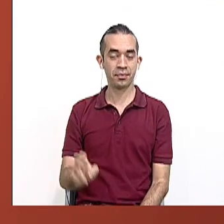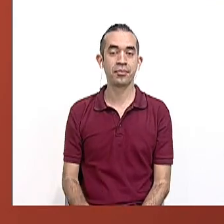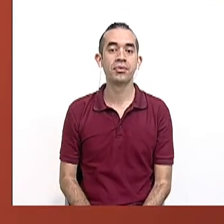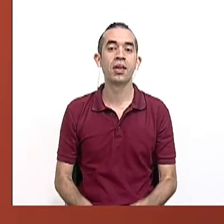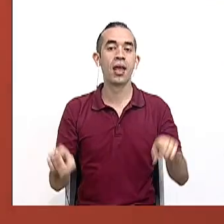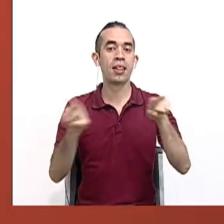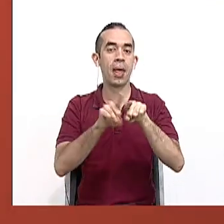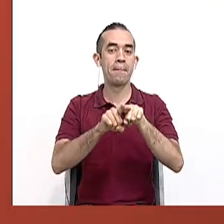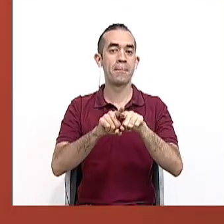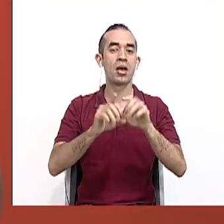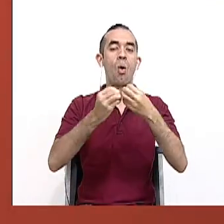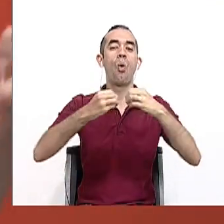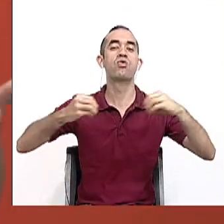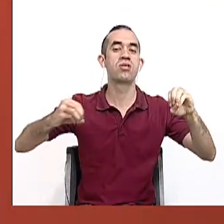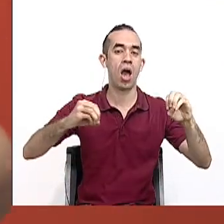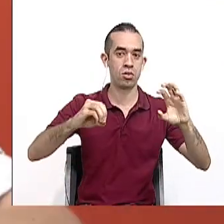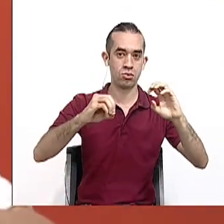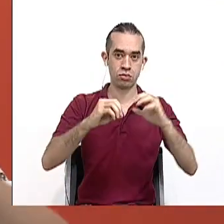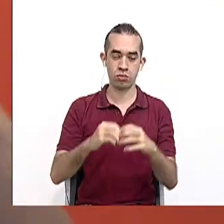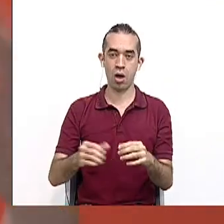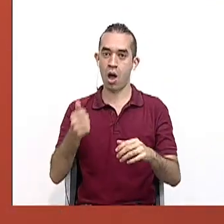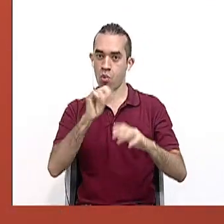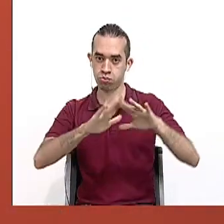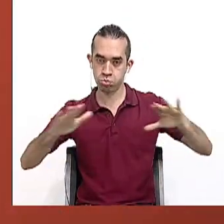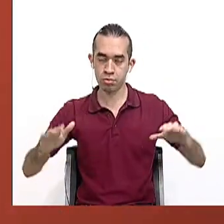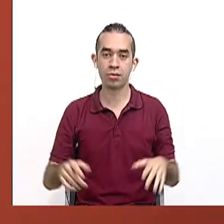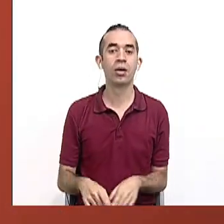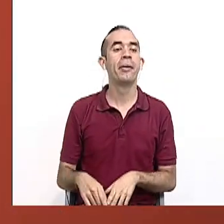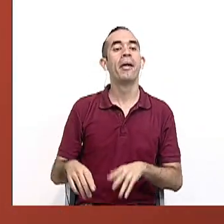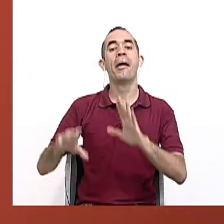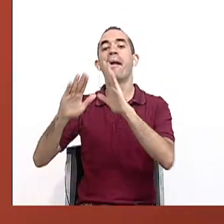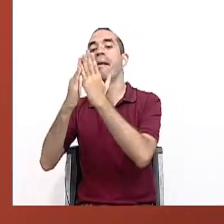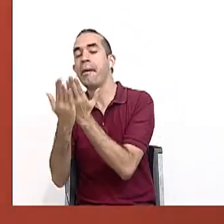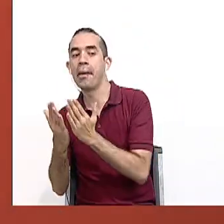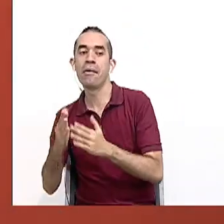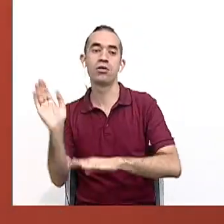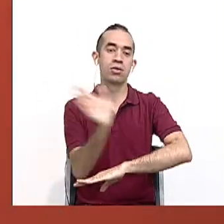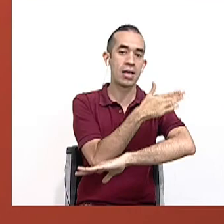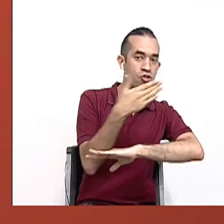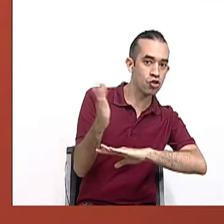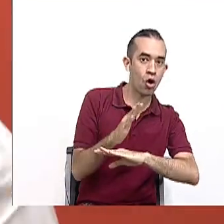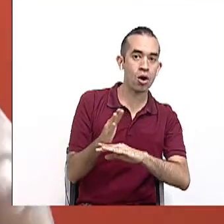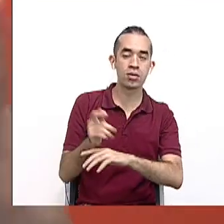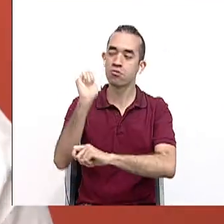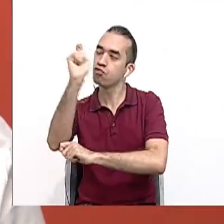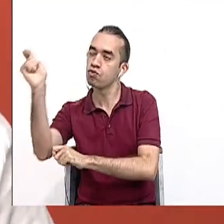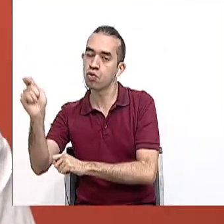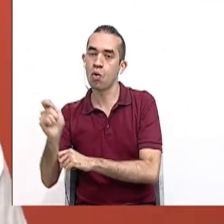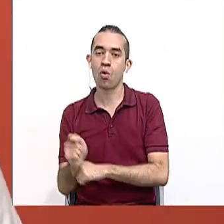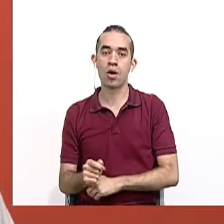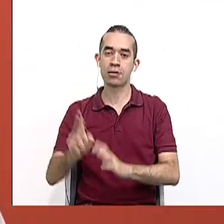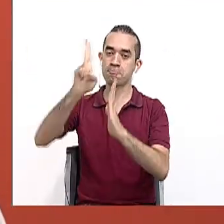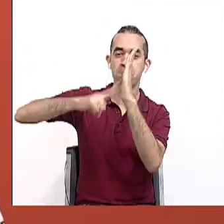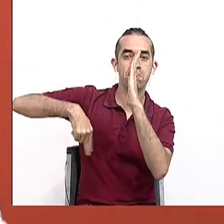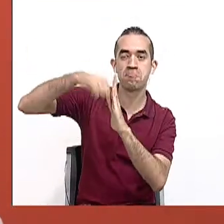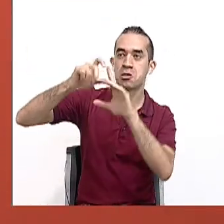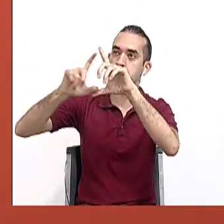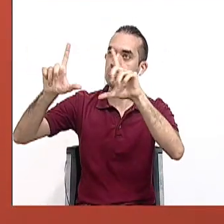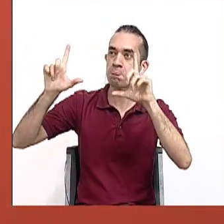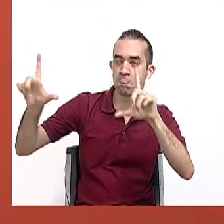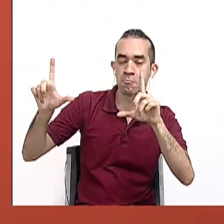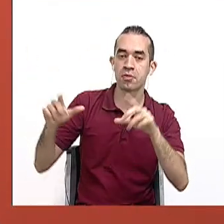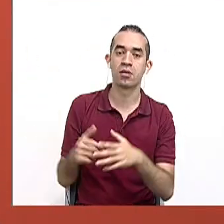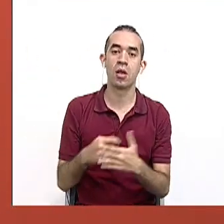los océanos. Los títulos de libros, los títulos de canciones, esculturas, cuadros o programas de televisión van